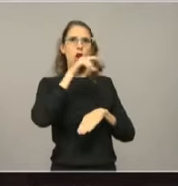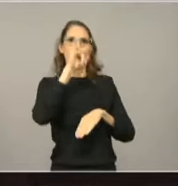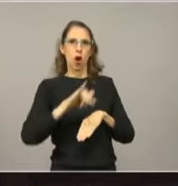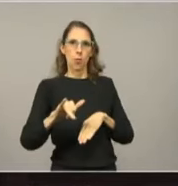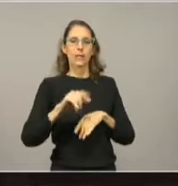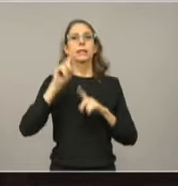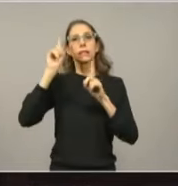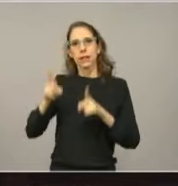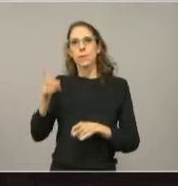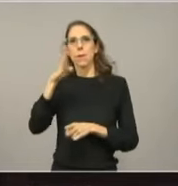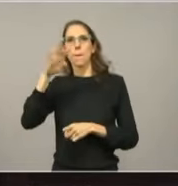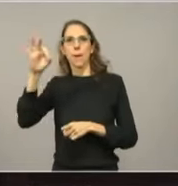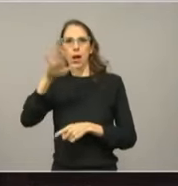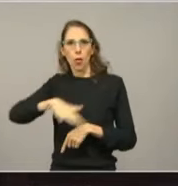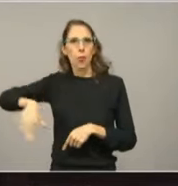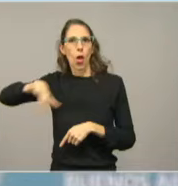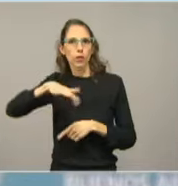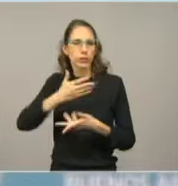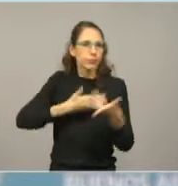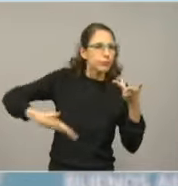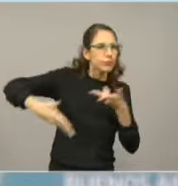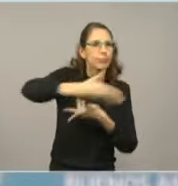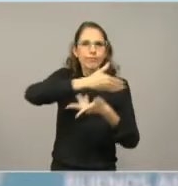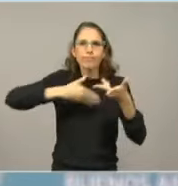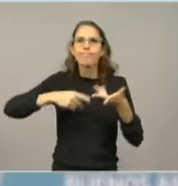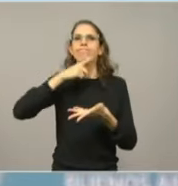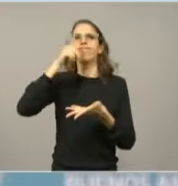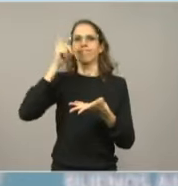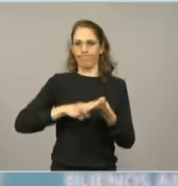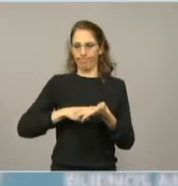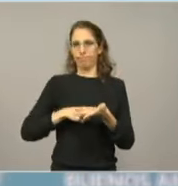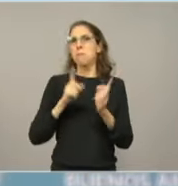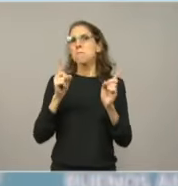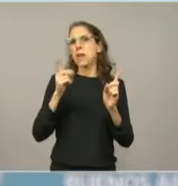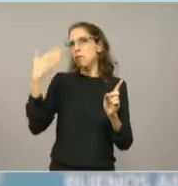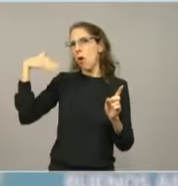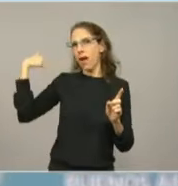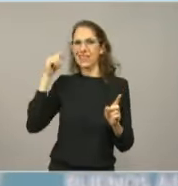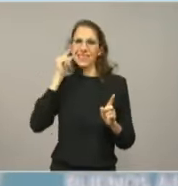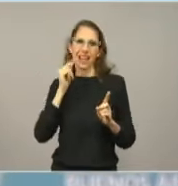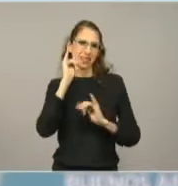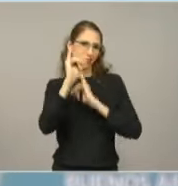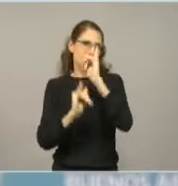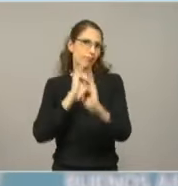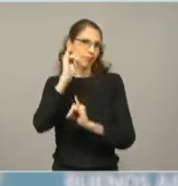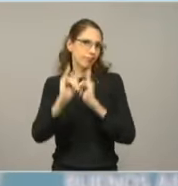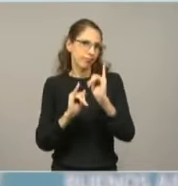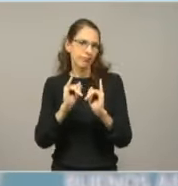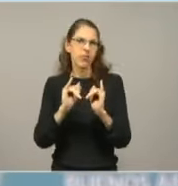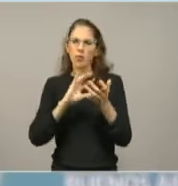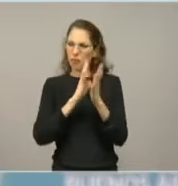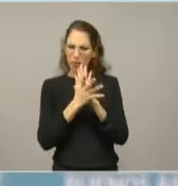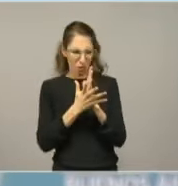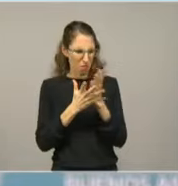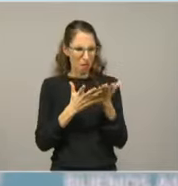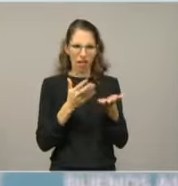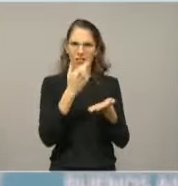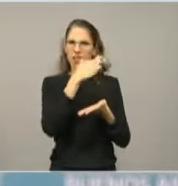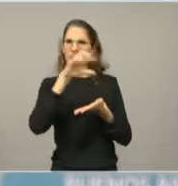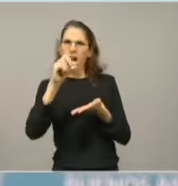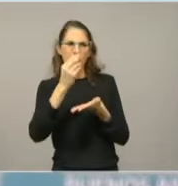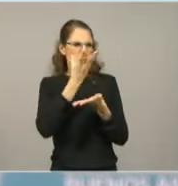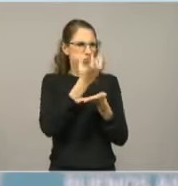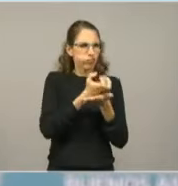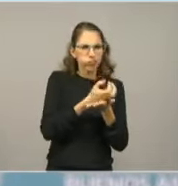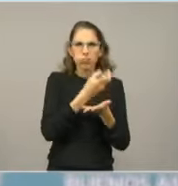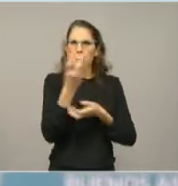del banco provincia y la lógica como lo ha explicado el gobernador muchas veces es muy muy sencilla no no